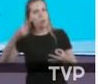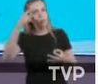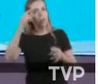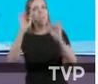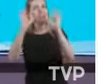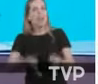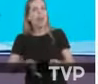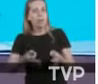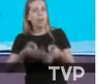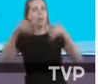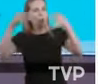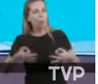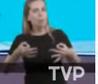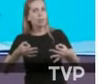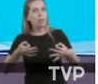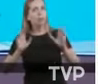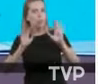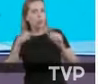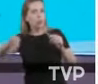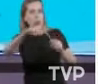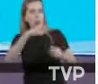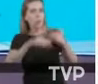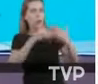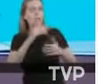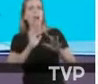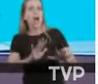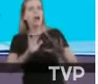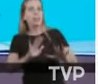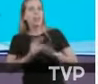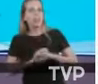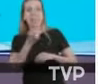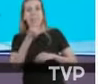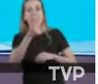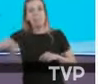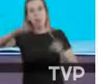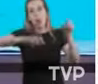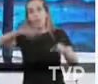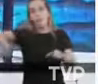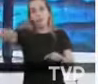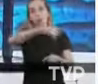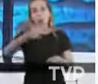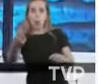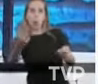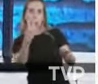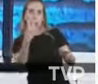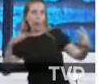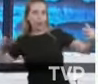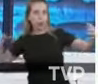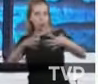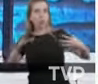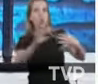convencidos de que vamos a seguir en esa marcha. Y que si nos ven unidos y a todos trabajando del mismo modo, le vamos a